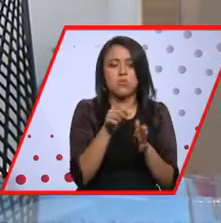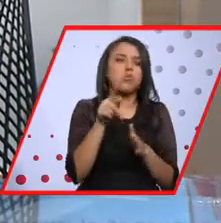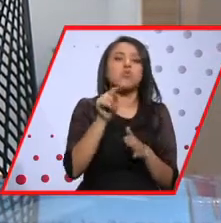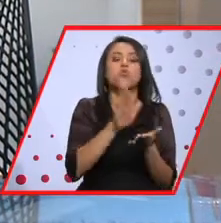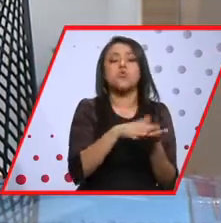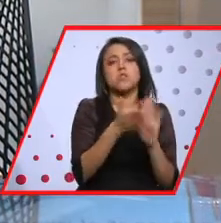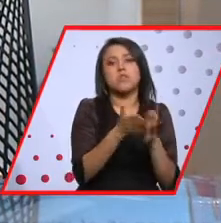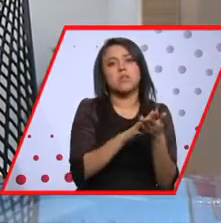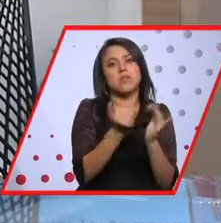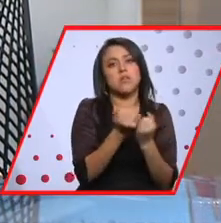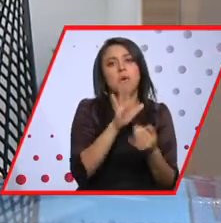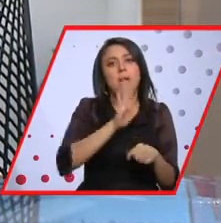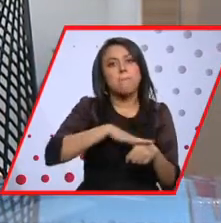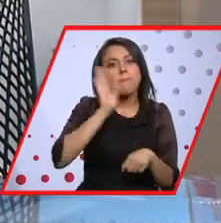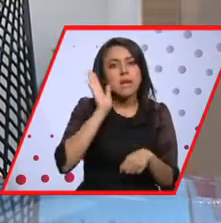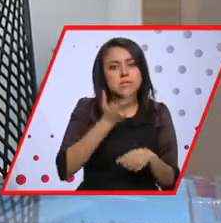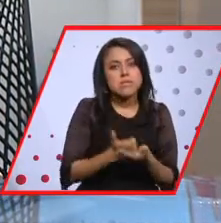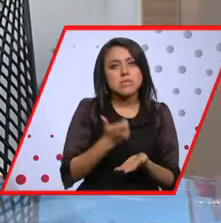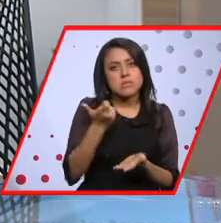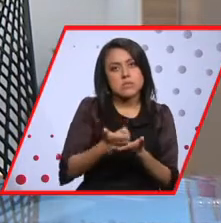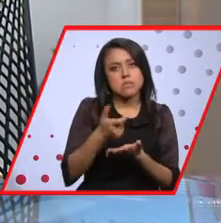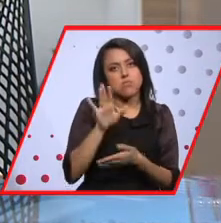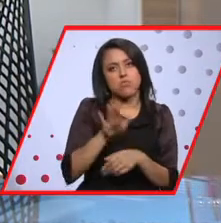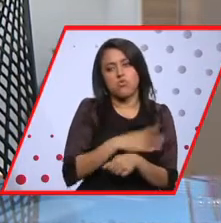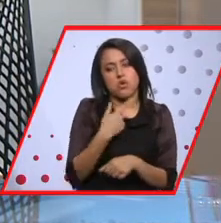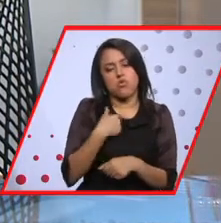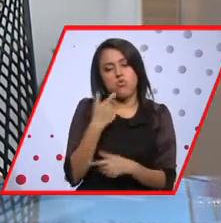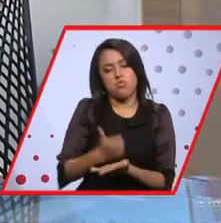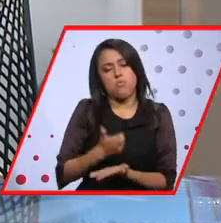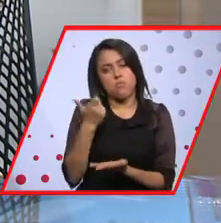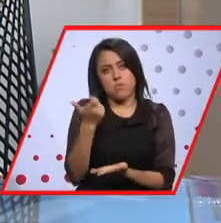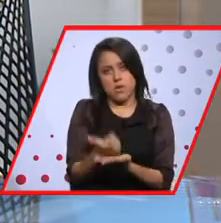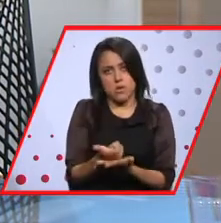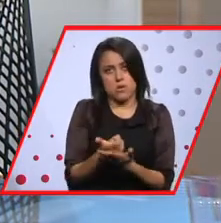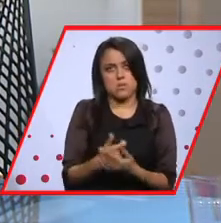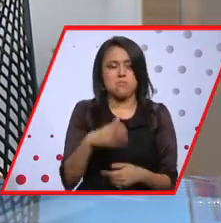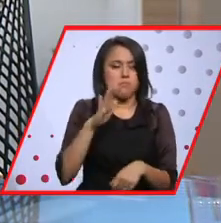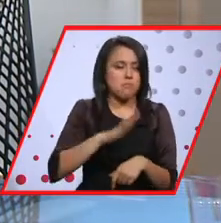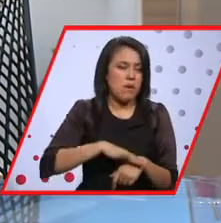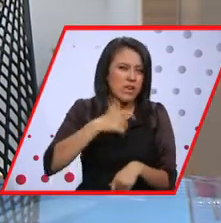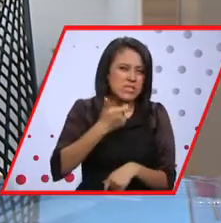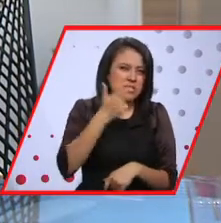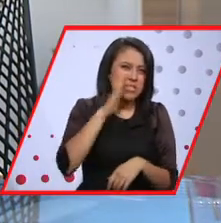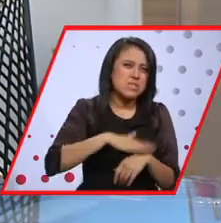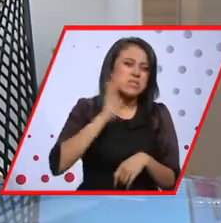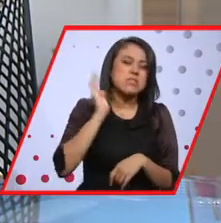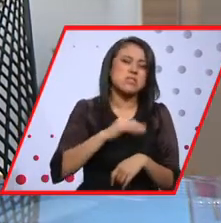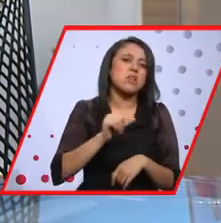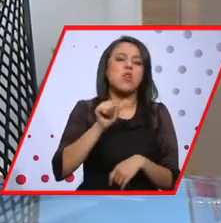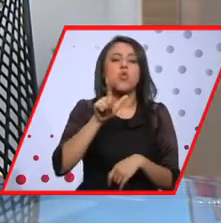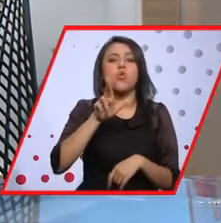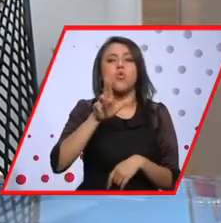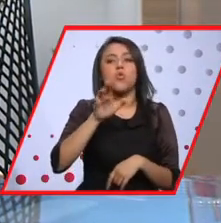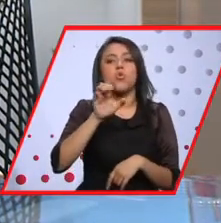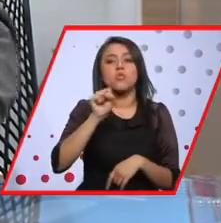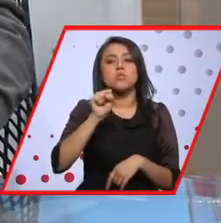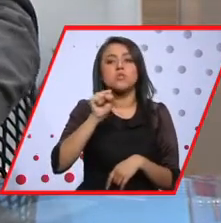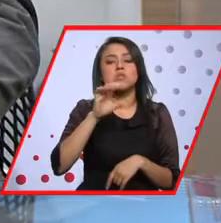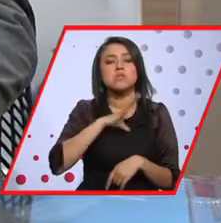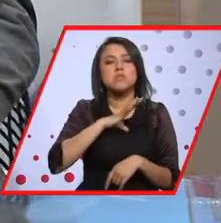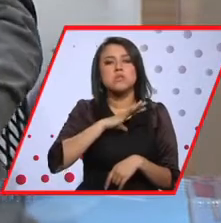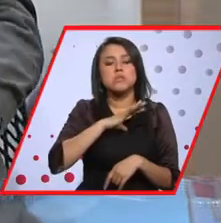empresas, gastan más en un mal despido. En un mal despido. Tengo a Luis Armando de Madrid, desde TV